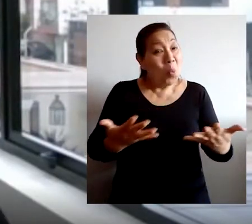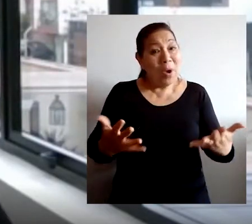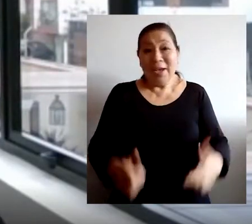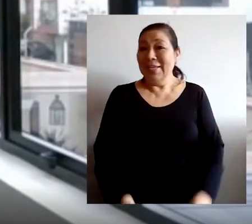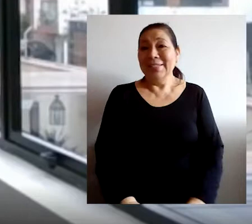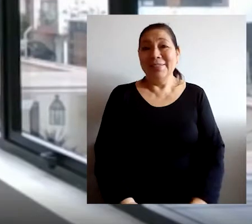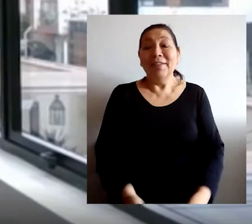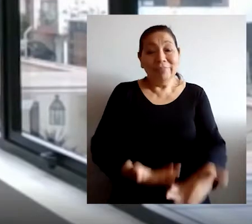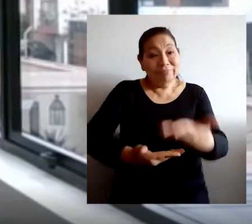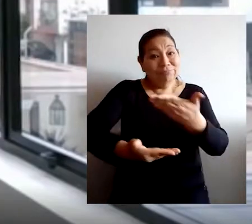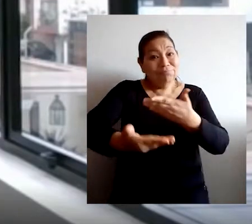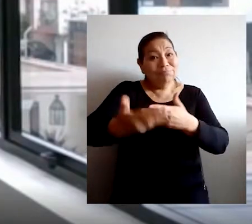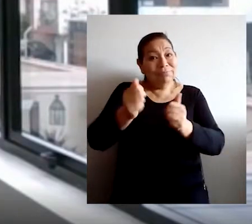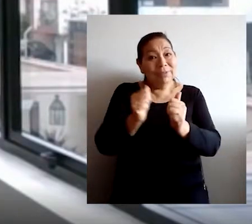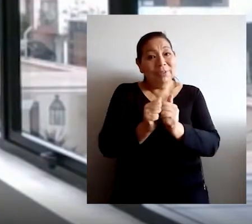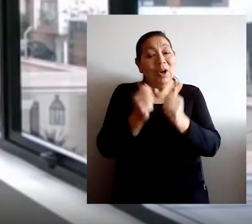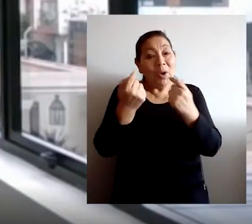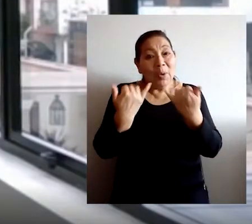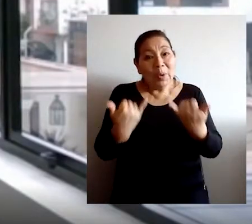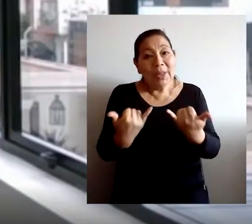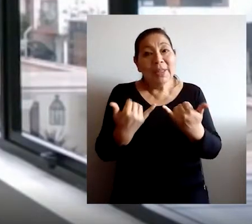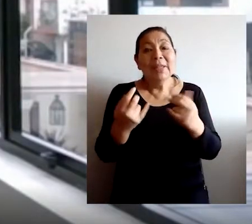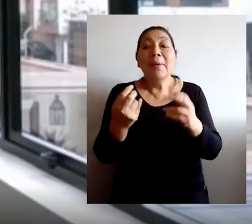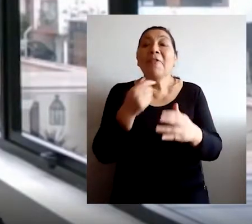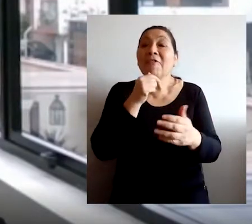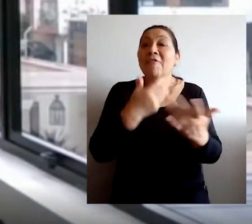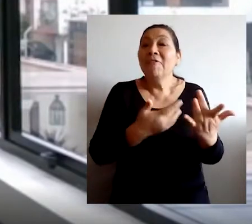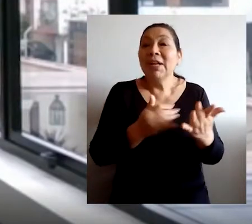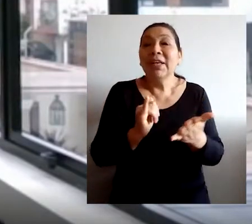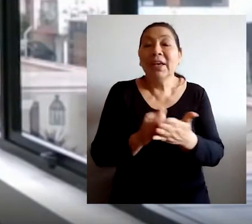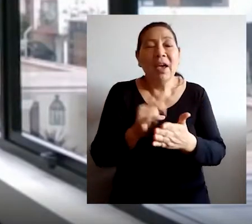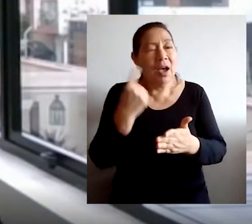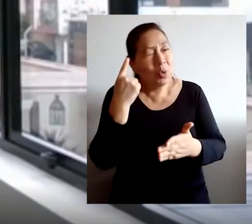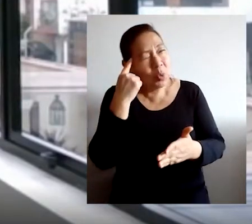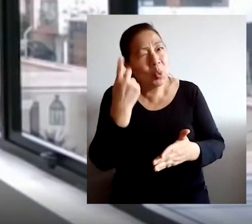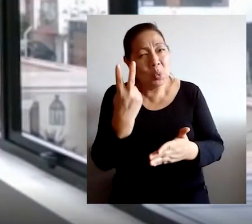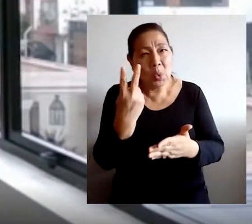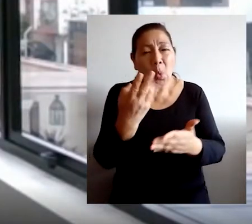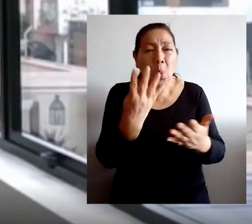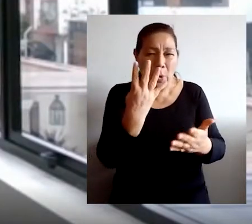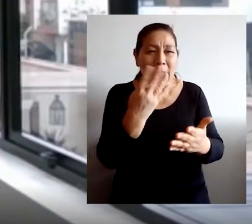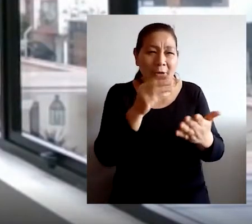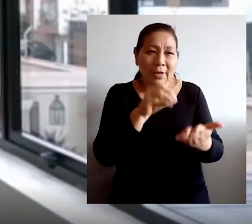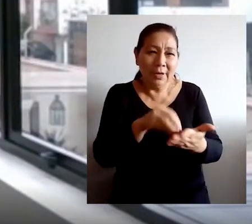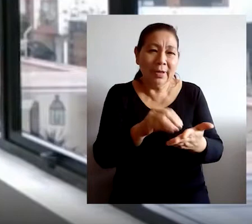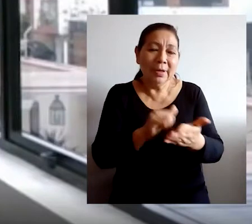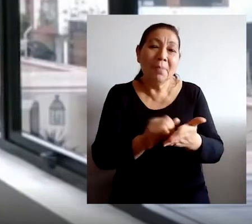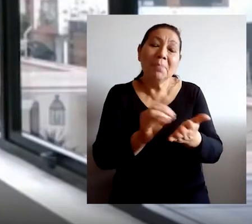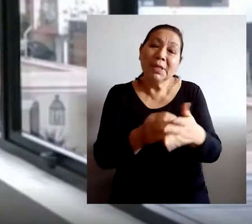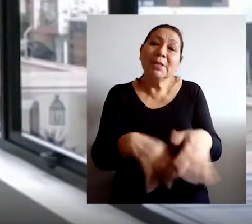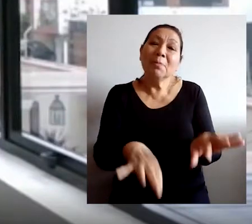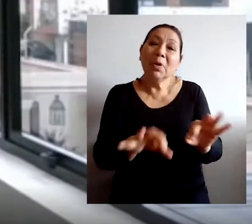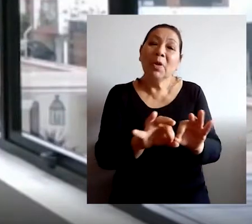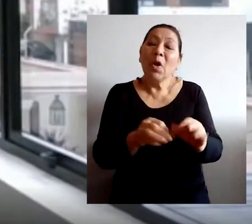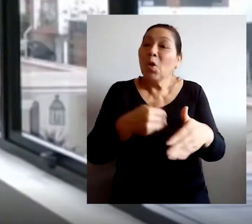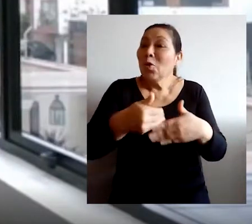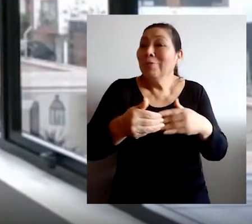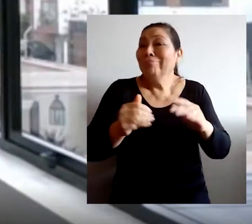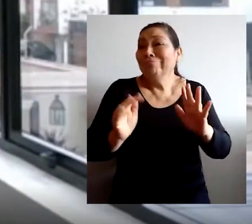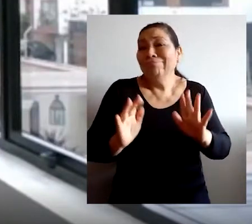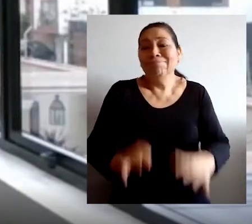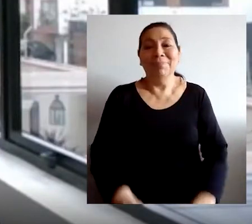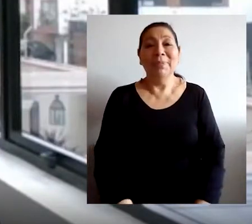habido, y regresarán los actuados estos pendientes, que creo que hay uno de los cuatro pendientes, en realidad es irrelevante, y